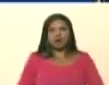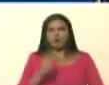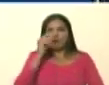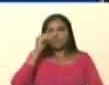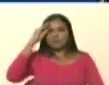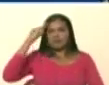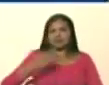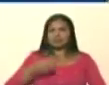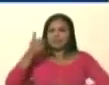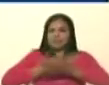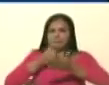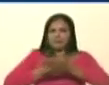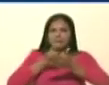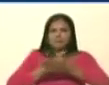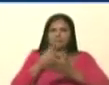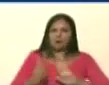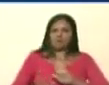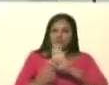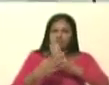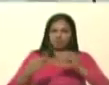al frente a la batalla